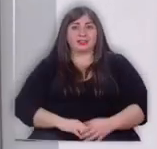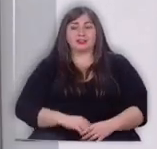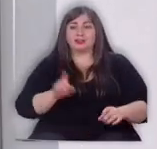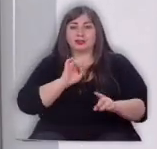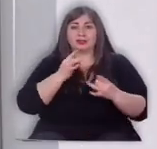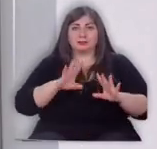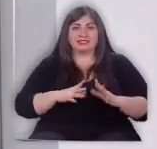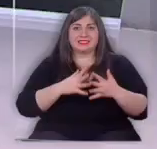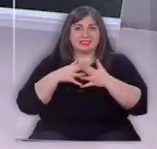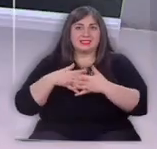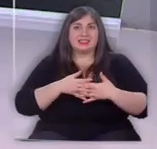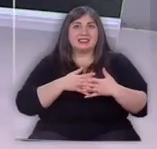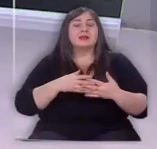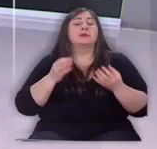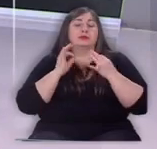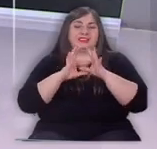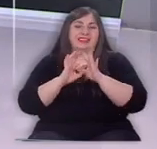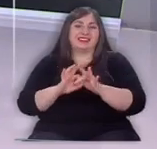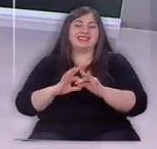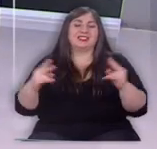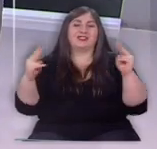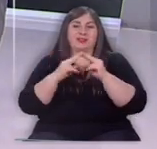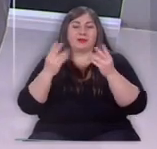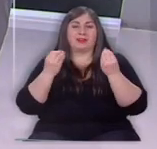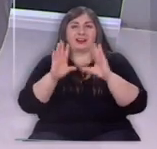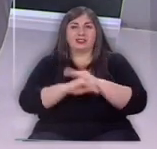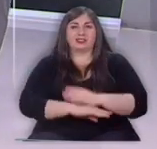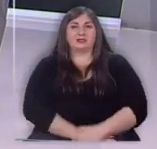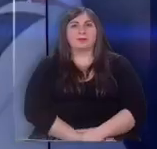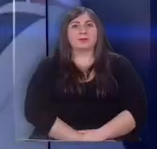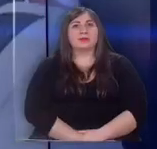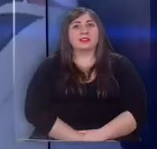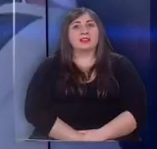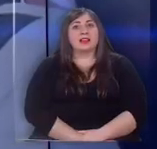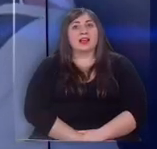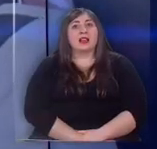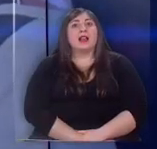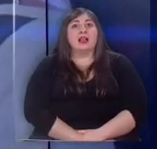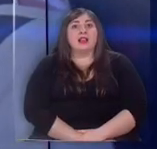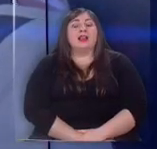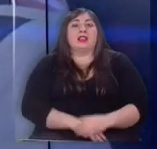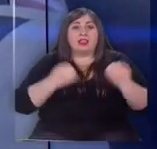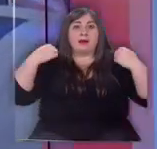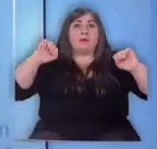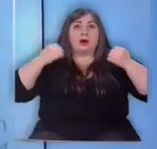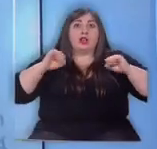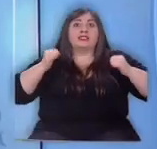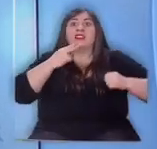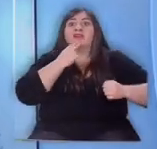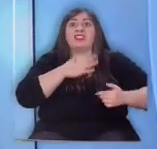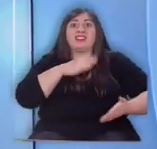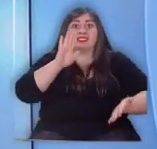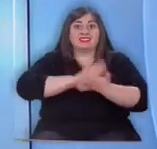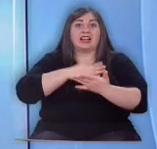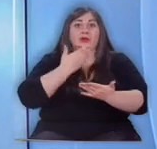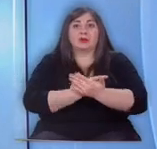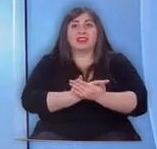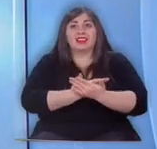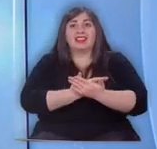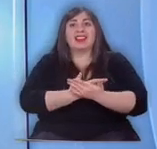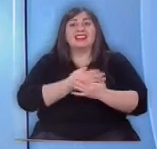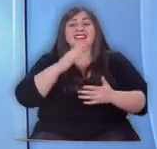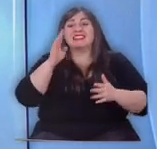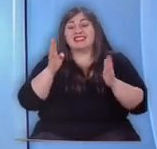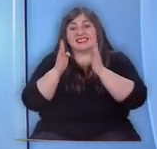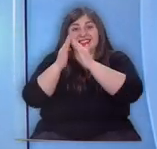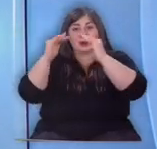Estados Unidos. Exacto. Iván, muchas gracias. Que estés bien. Chao. Buenas noches. Bueno, precisamente lo veíamos recién, ¿eh? Deporte y vida saludable, una de las tantas maneras de pasar la